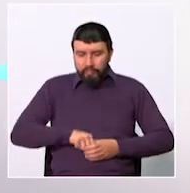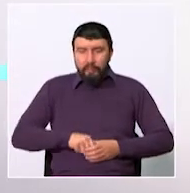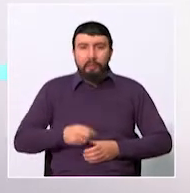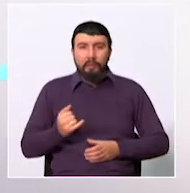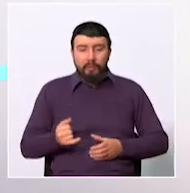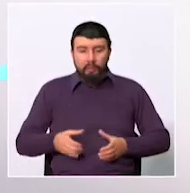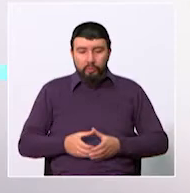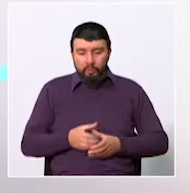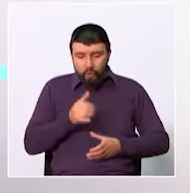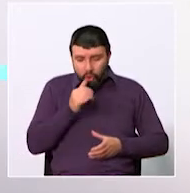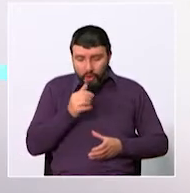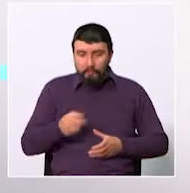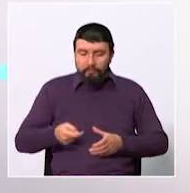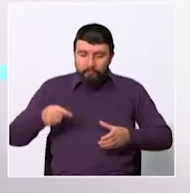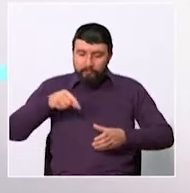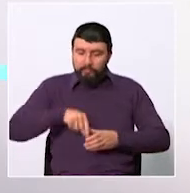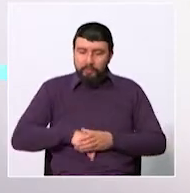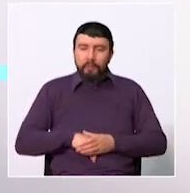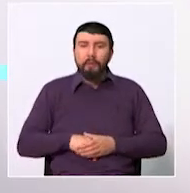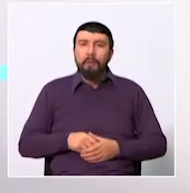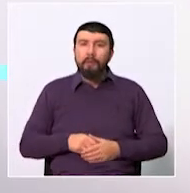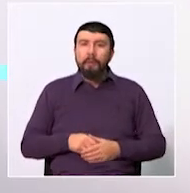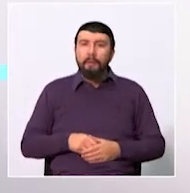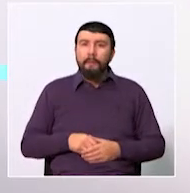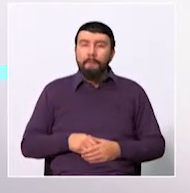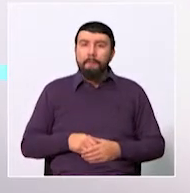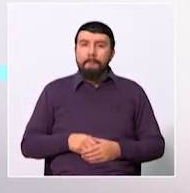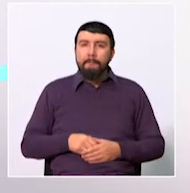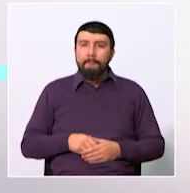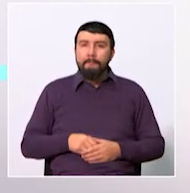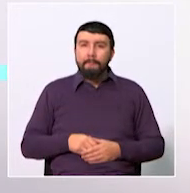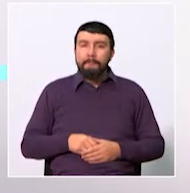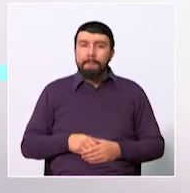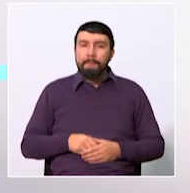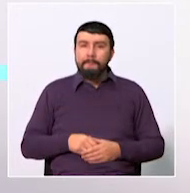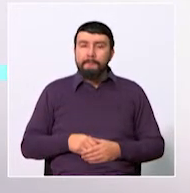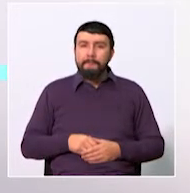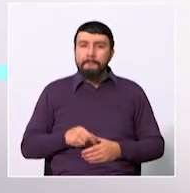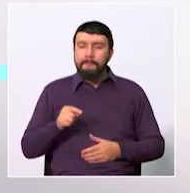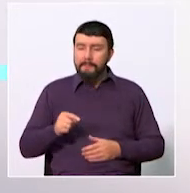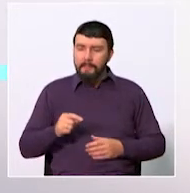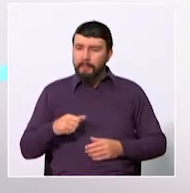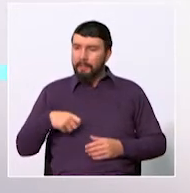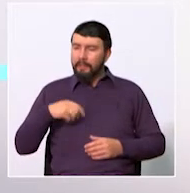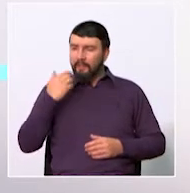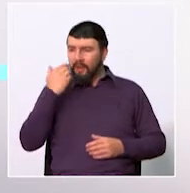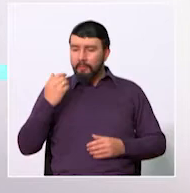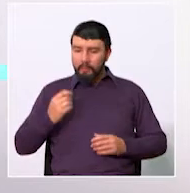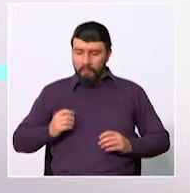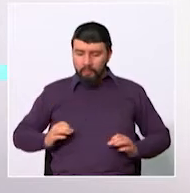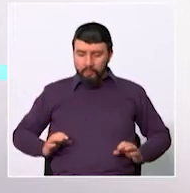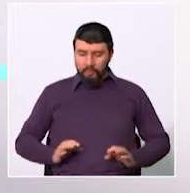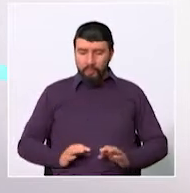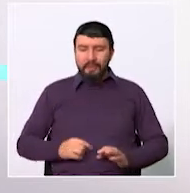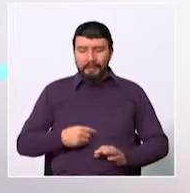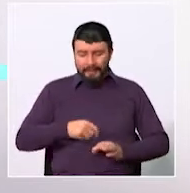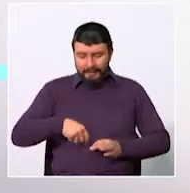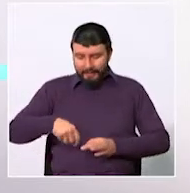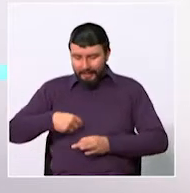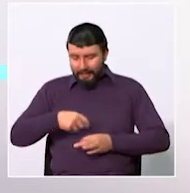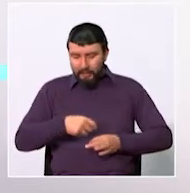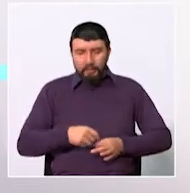me sacó las en las telas que cubrimos la russa la mar atacó y